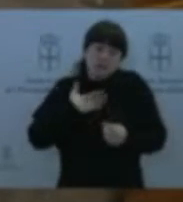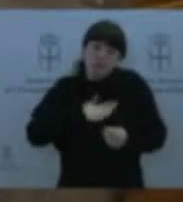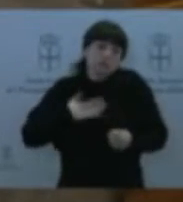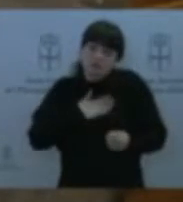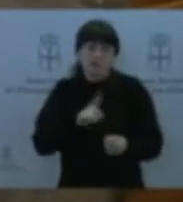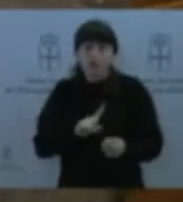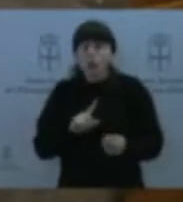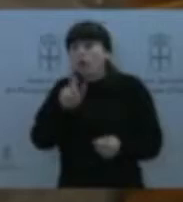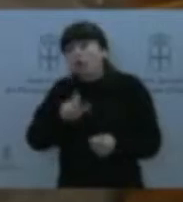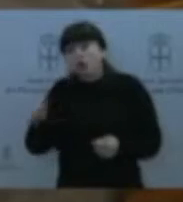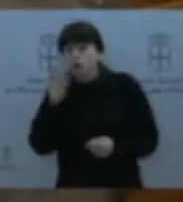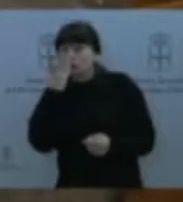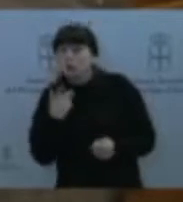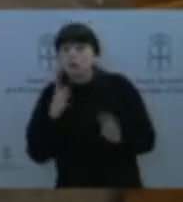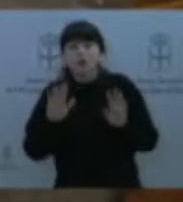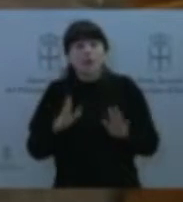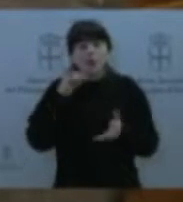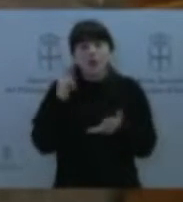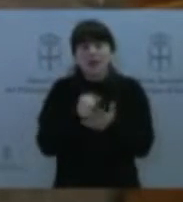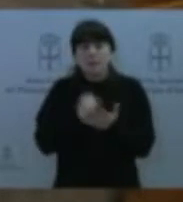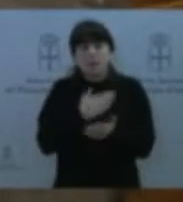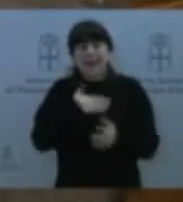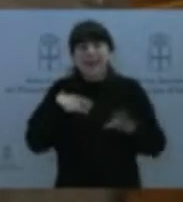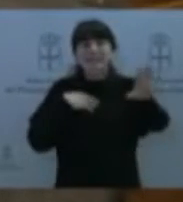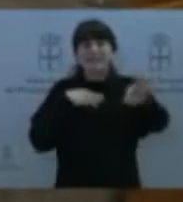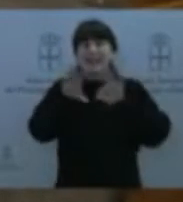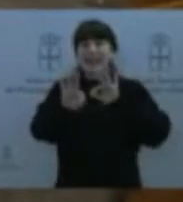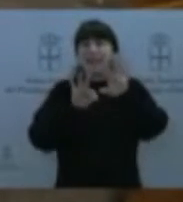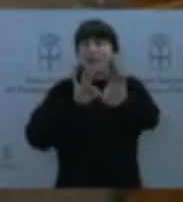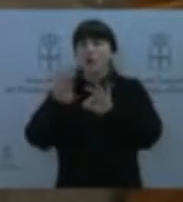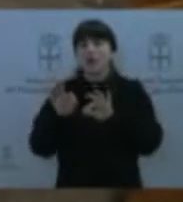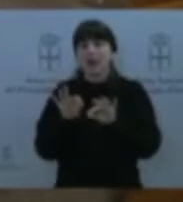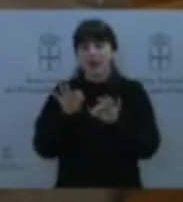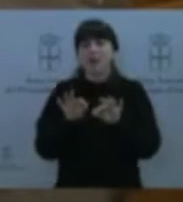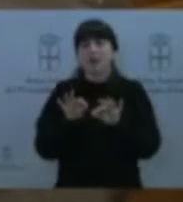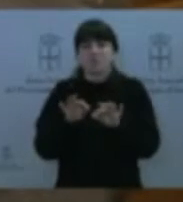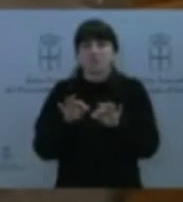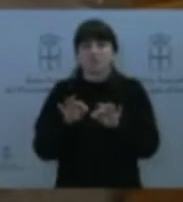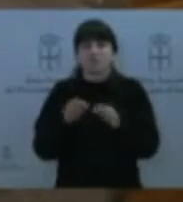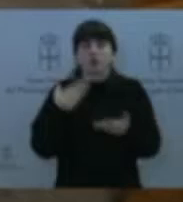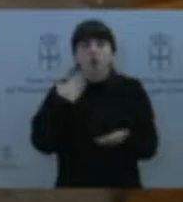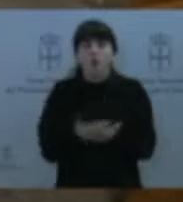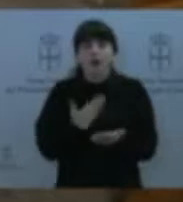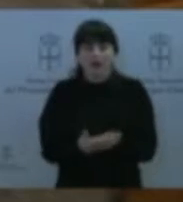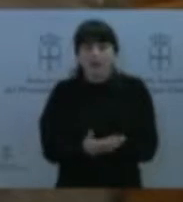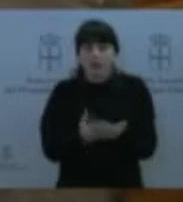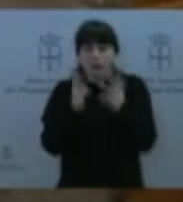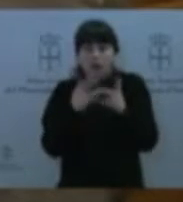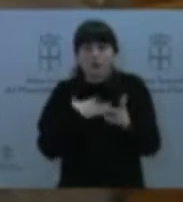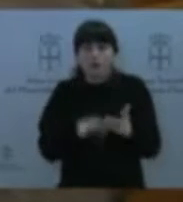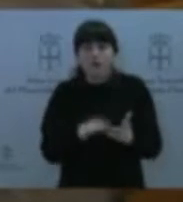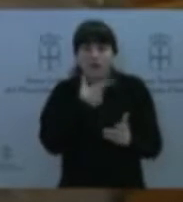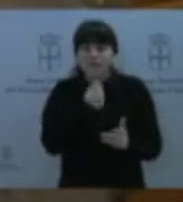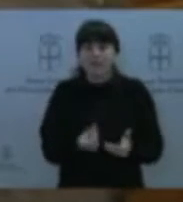pretendía seleccionar, discriminar y de un modo objetivo, medible y contable. Por eso ha habido alegaciones que han sido